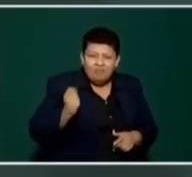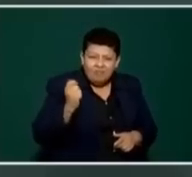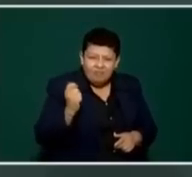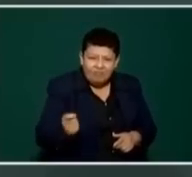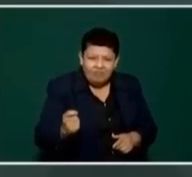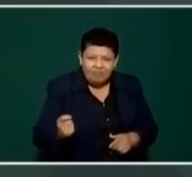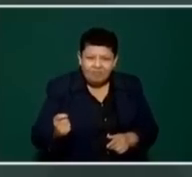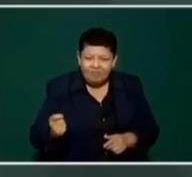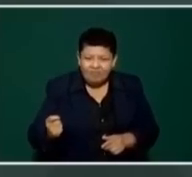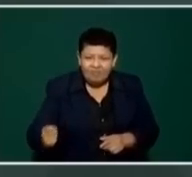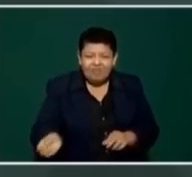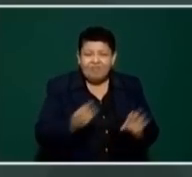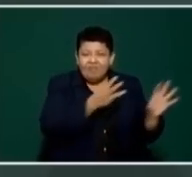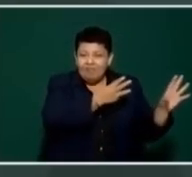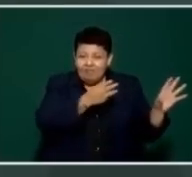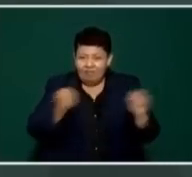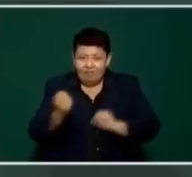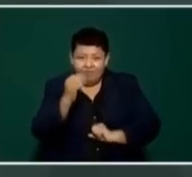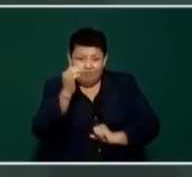340,000